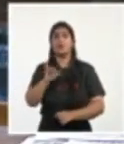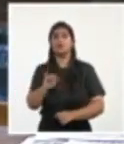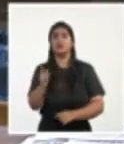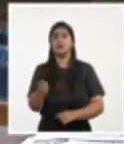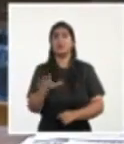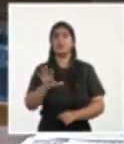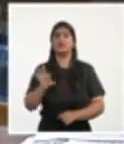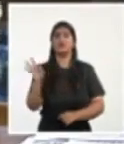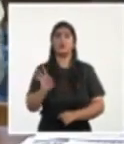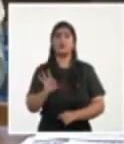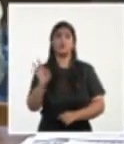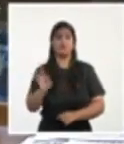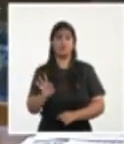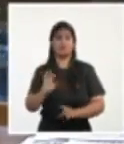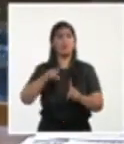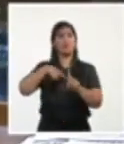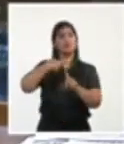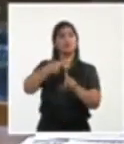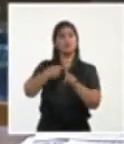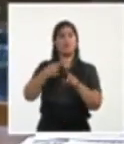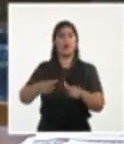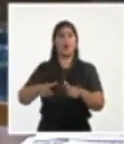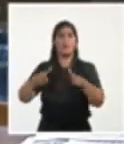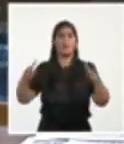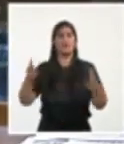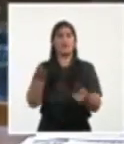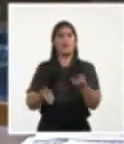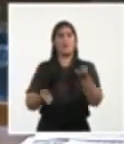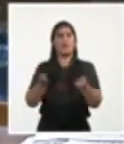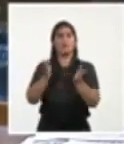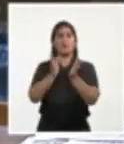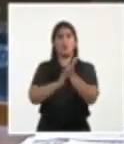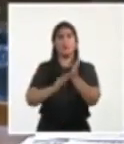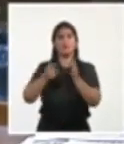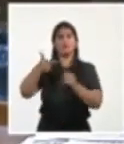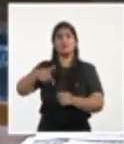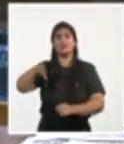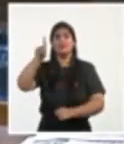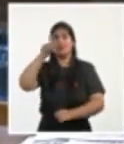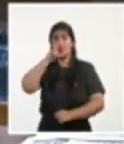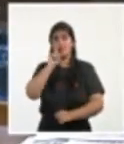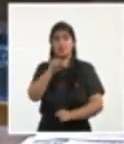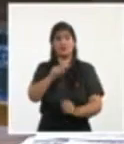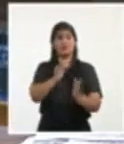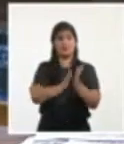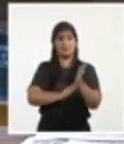46,5% respecto al mes anterior, al cierre de junio, con un promedio diario de casos de